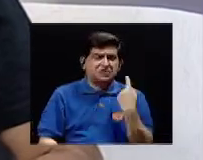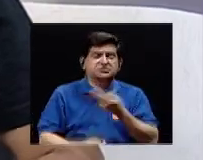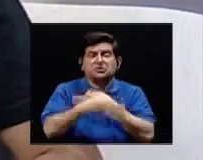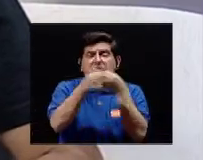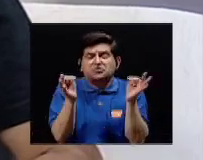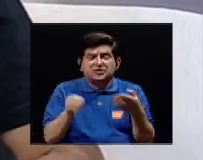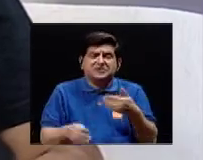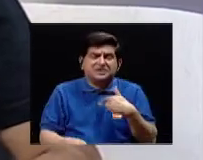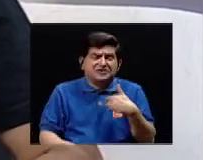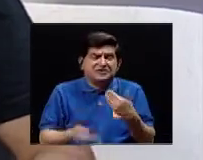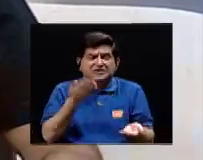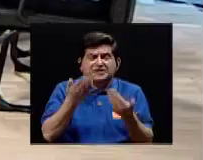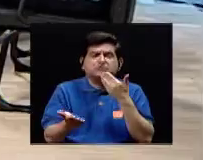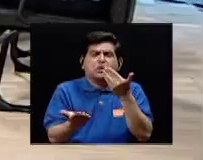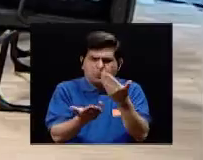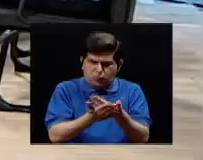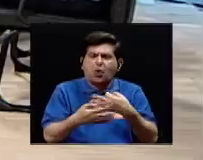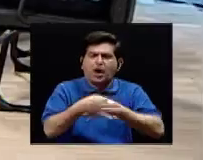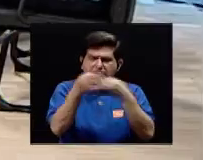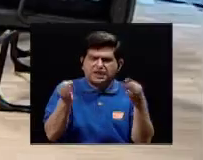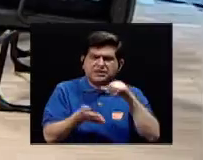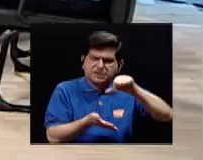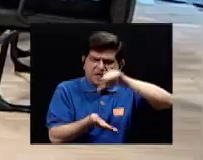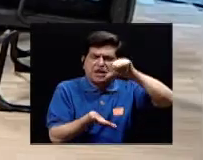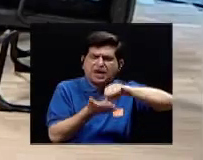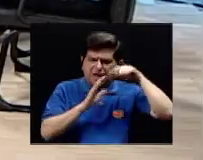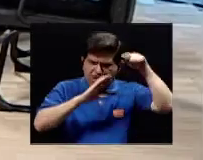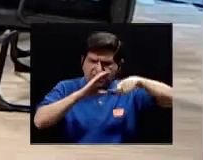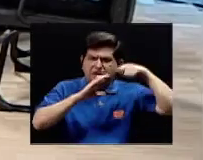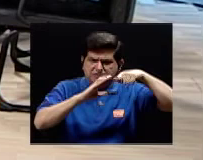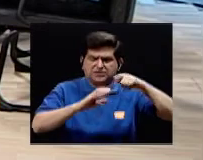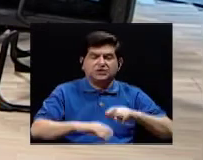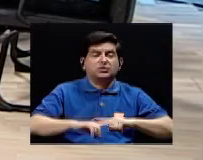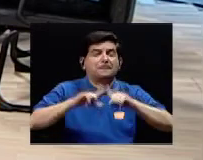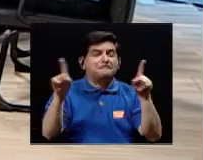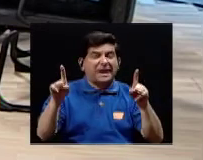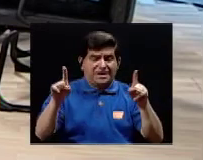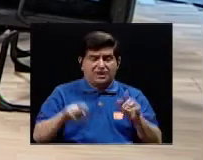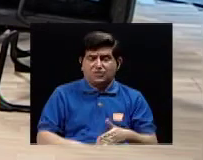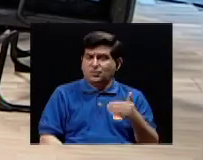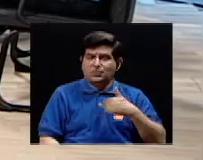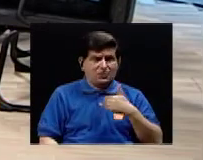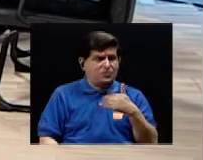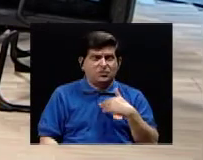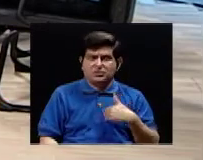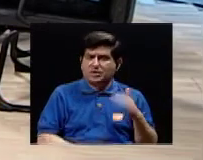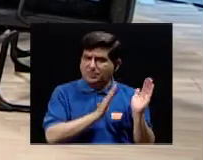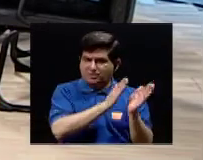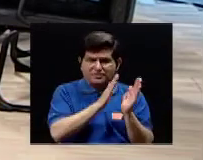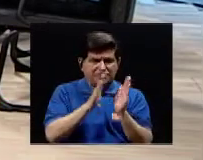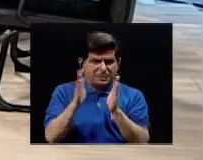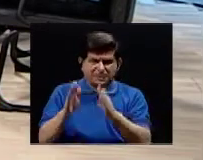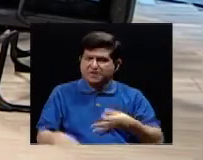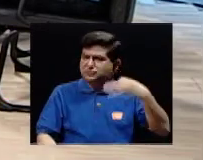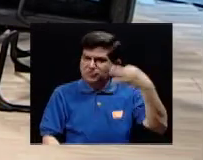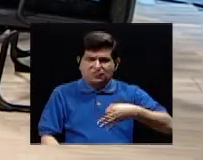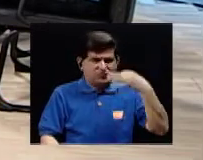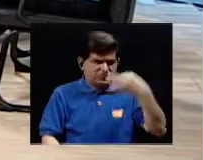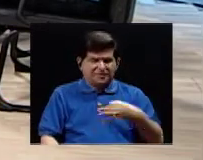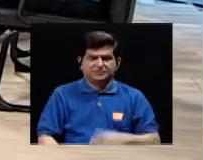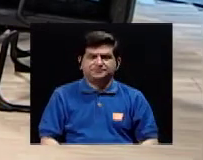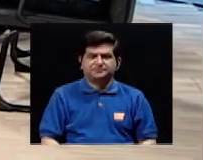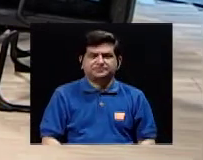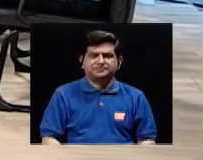en talleres, que he llevado muy buenos talleres en el Centro de Cine y otros lugares, pero no tengo ninguna formación formal, valga